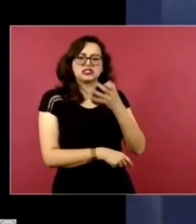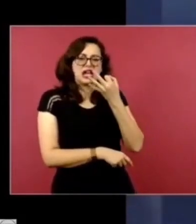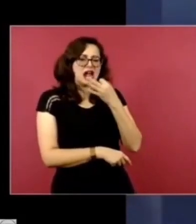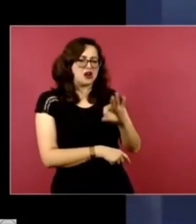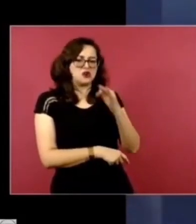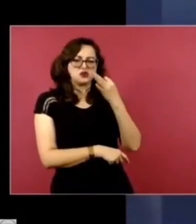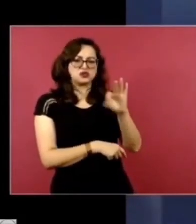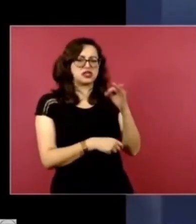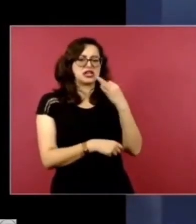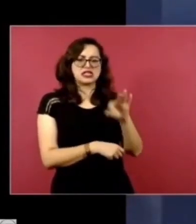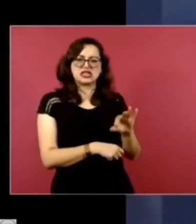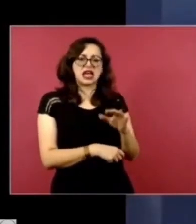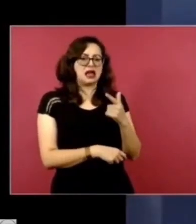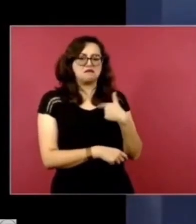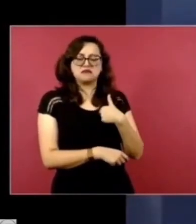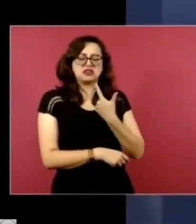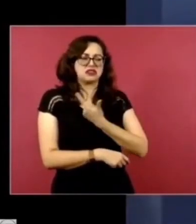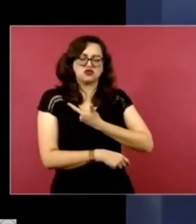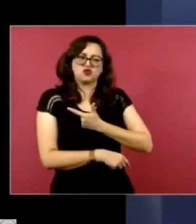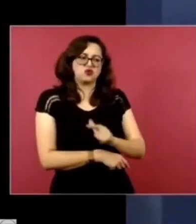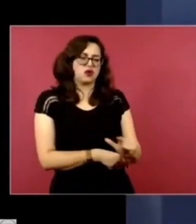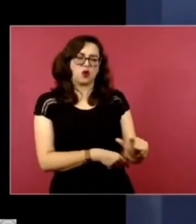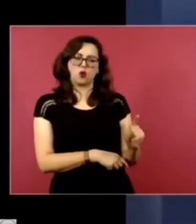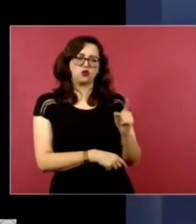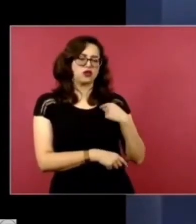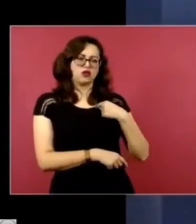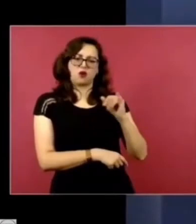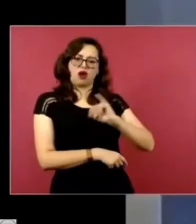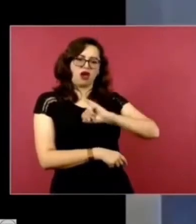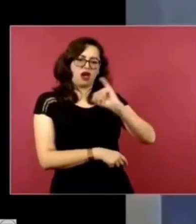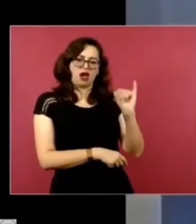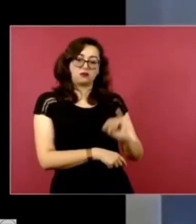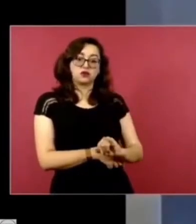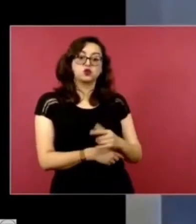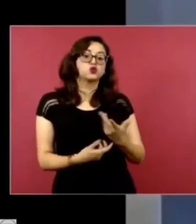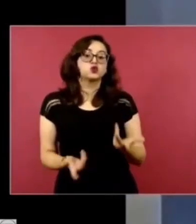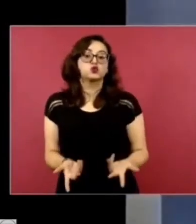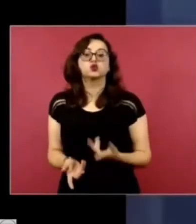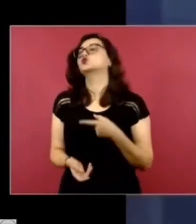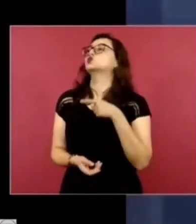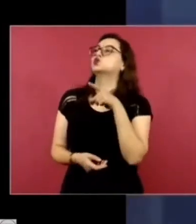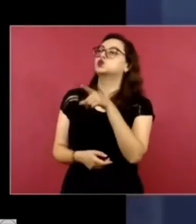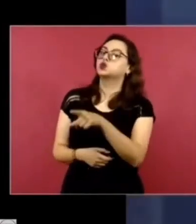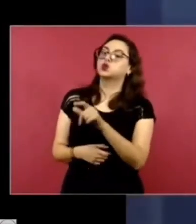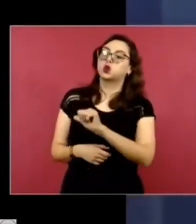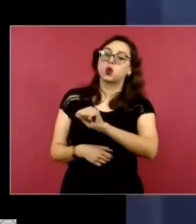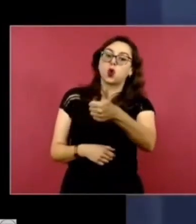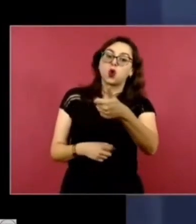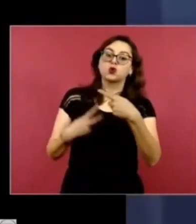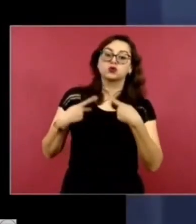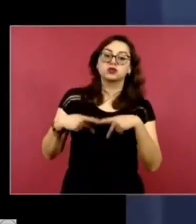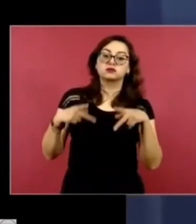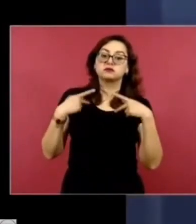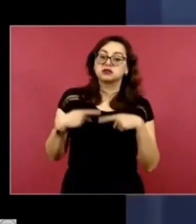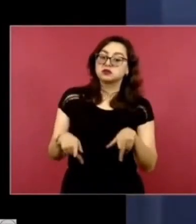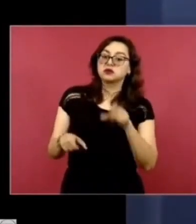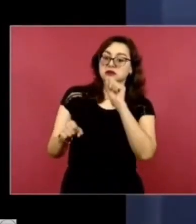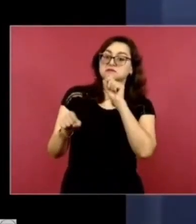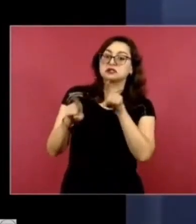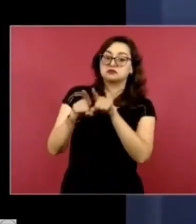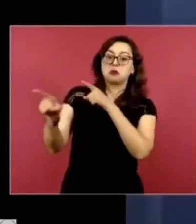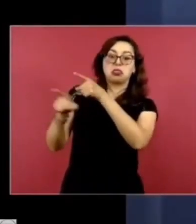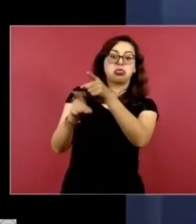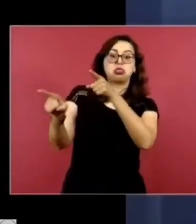gusta la espectacularidad. Sí, lo dices con otros. No. Carlos Ahumada, lo has dicho, lo dices con alguna gente del gobierno. No, fíjate. Dices Truán. No,